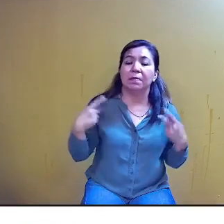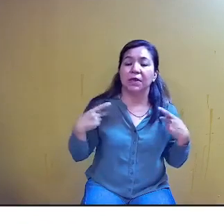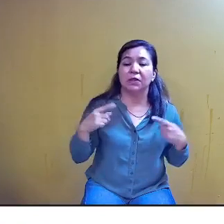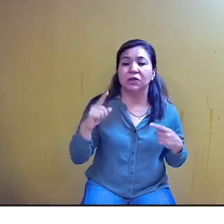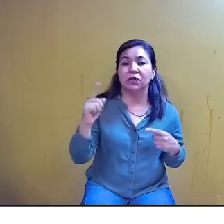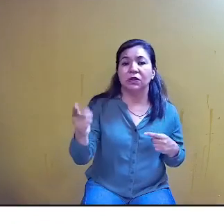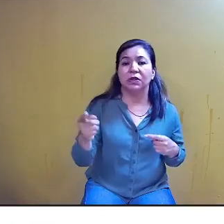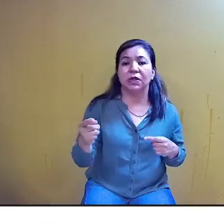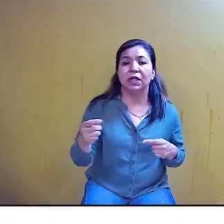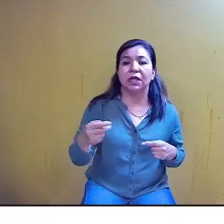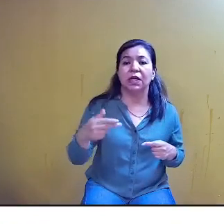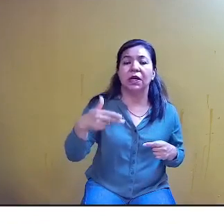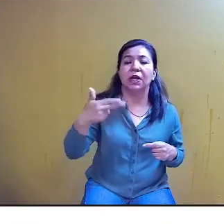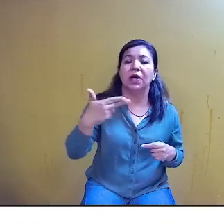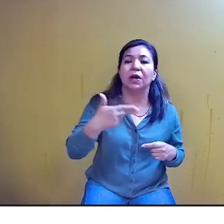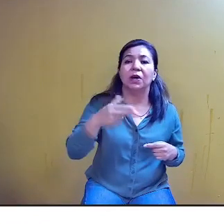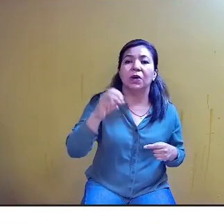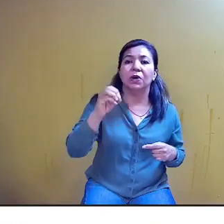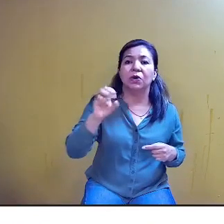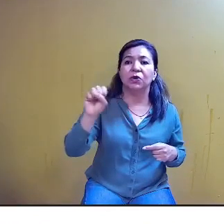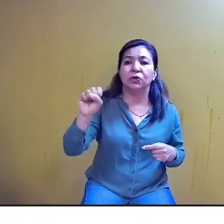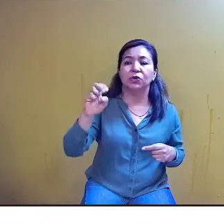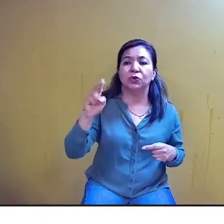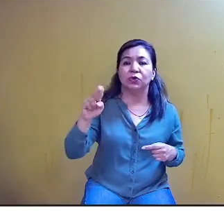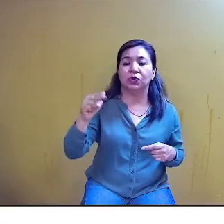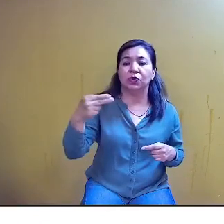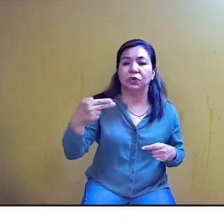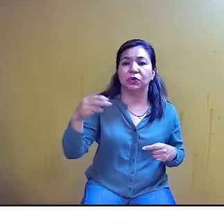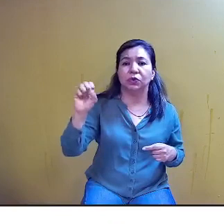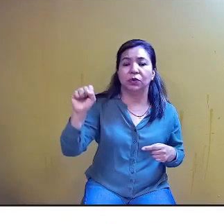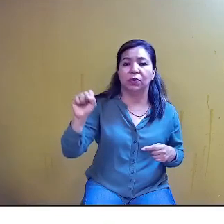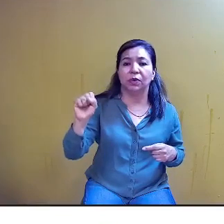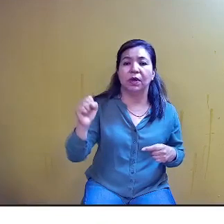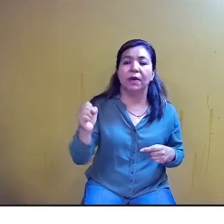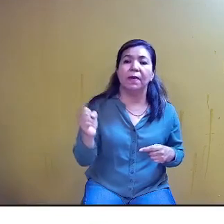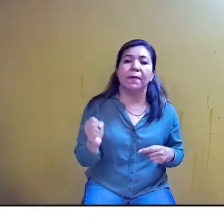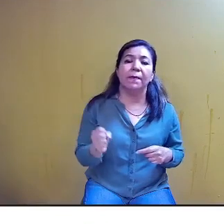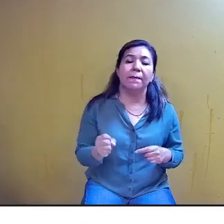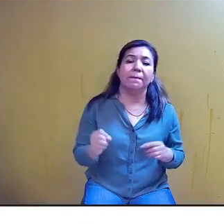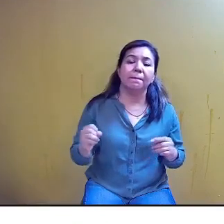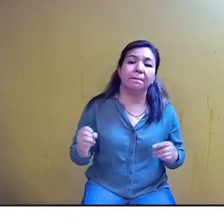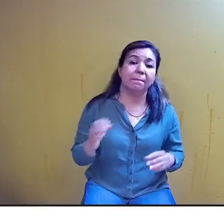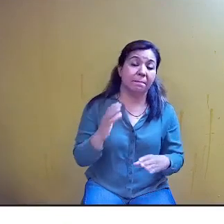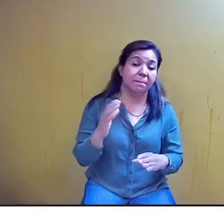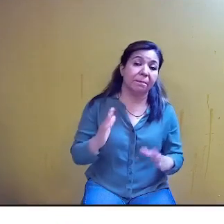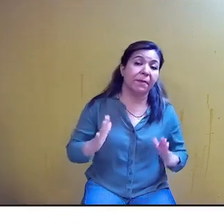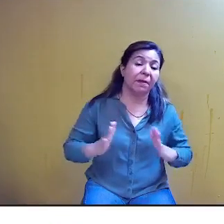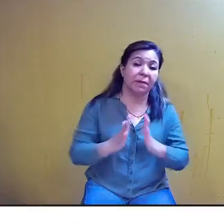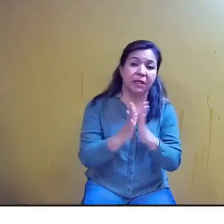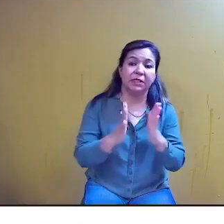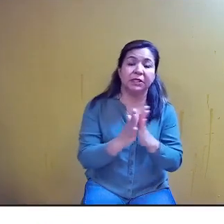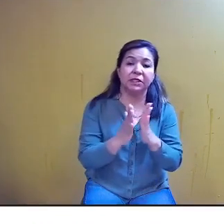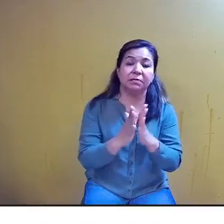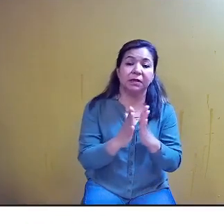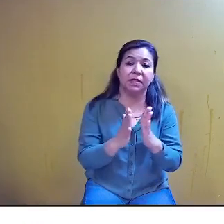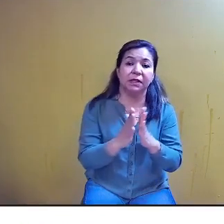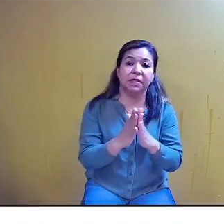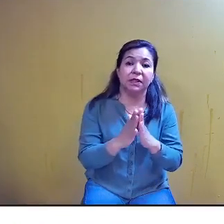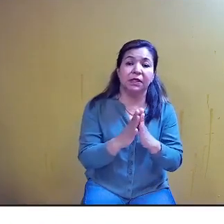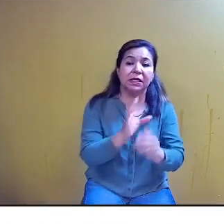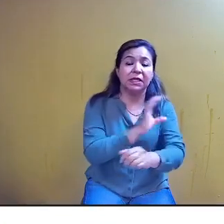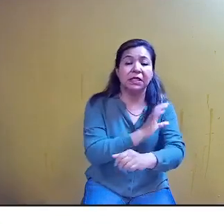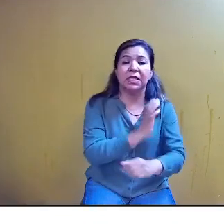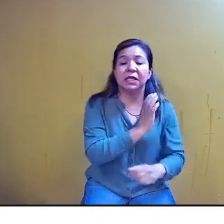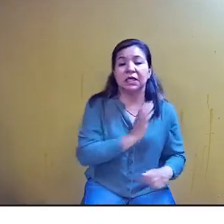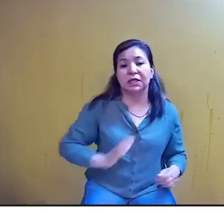Rebolledo Gómez, presunto aspirante a la candidatura a presidente municipal de Atoyac de Álvarez Guerrero por el partido Morena, por